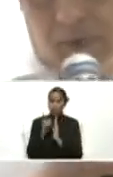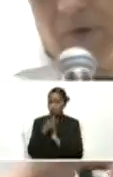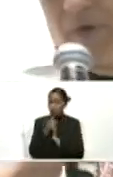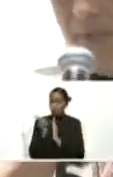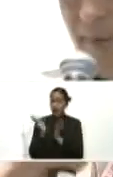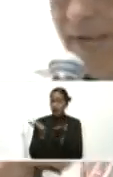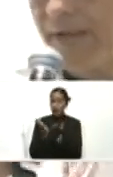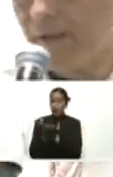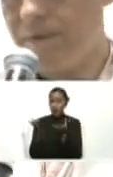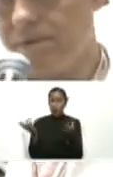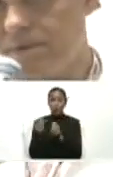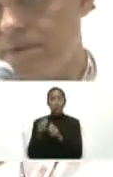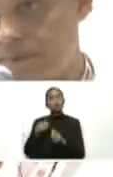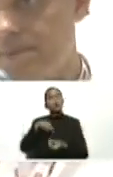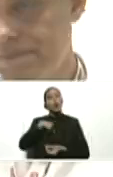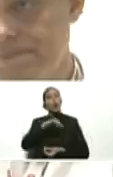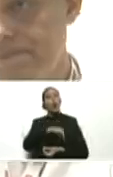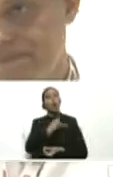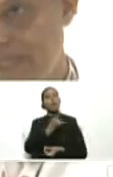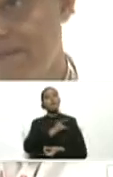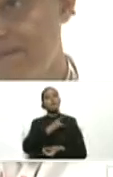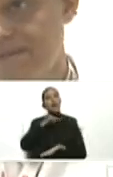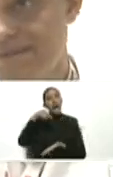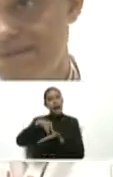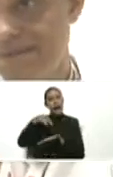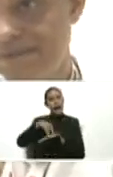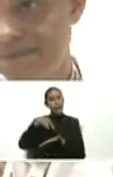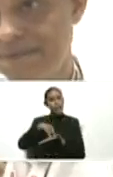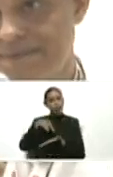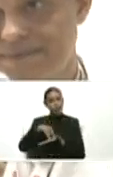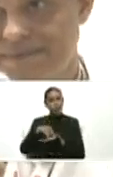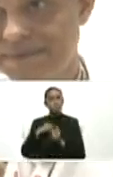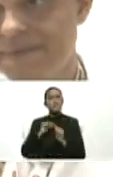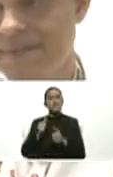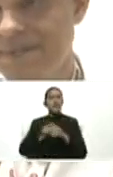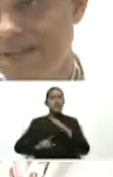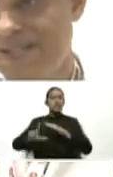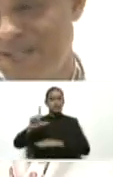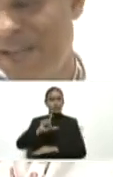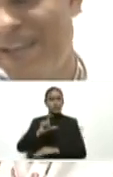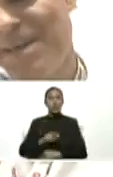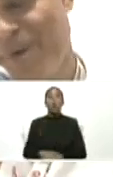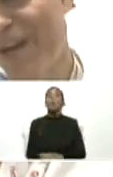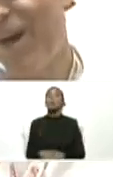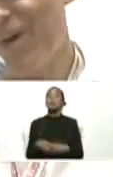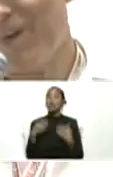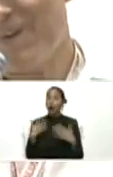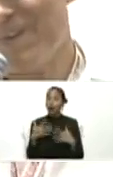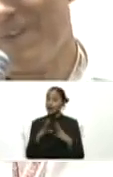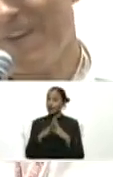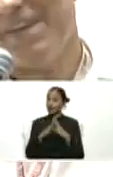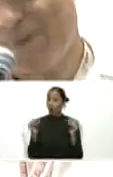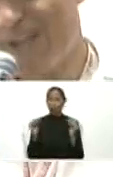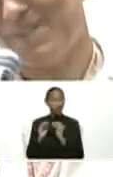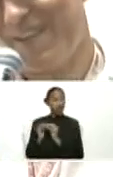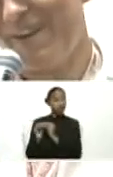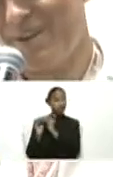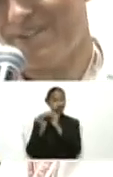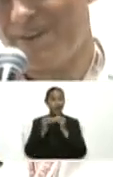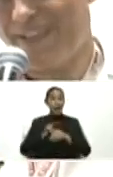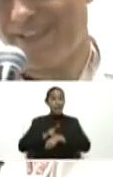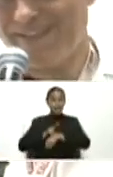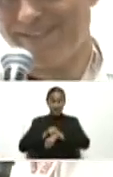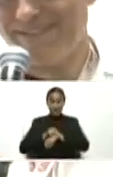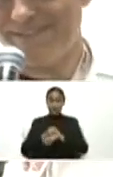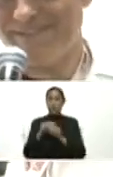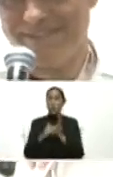la Carabobo de pregrado. La Carabobo, ¿verdad? Uh-huh. Sí. Entramos a arreglar la Carabobo completo. Así es. Y la de Facultad de Medicina. Y de posgrado, sí, de la